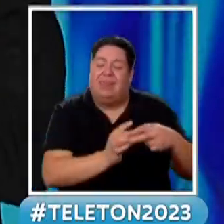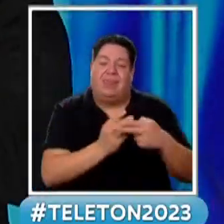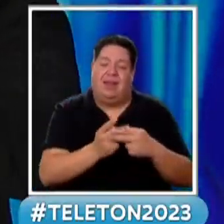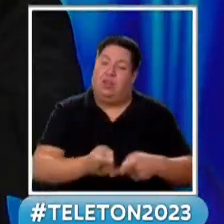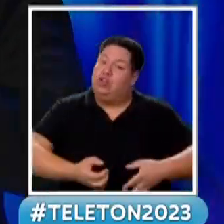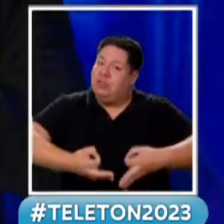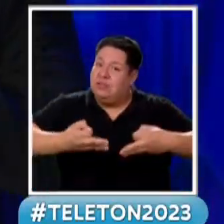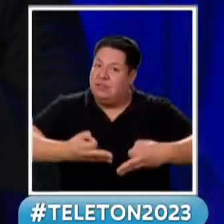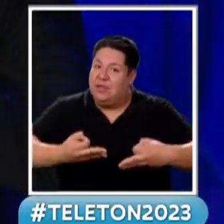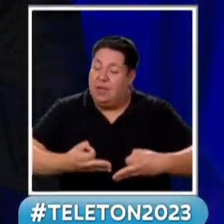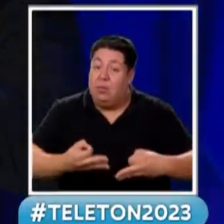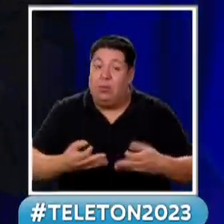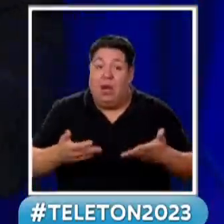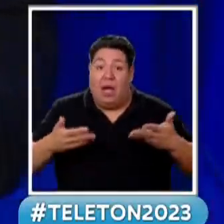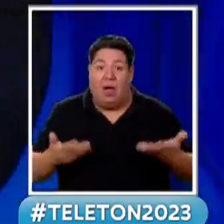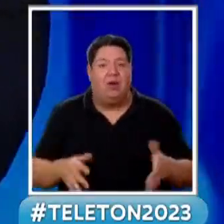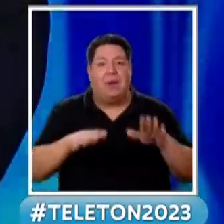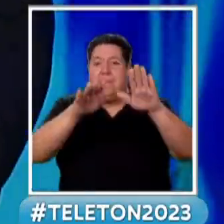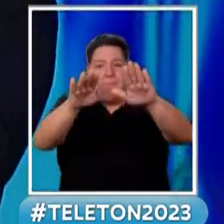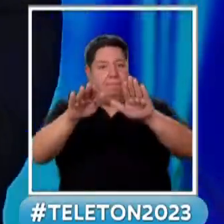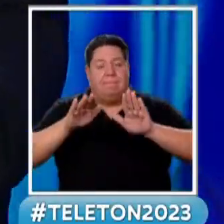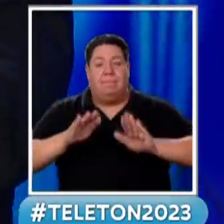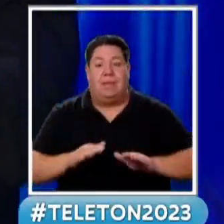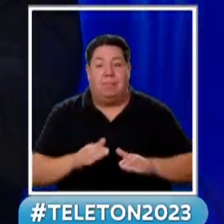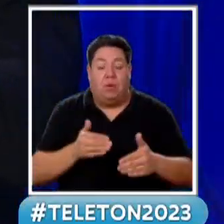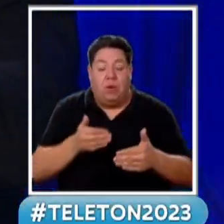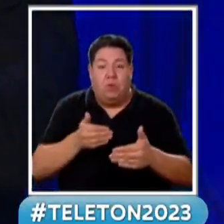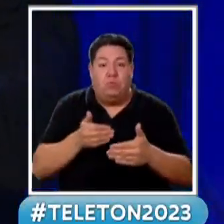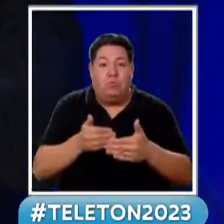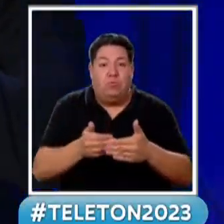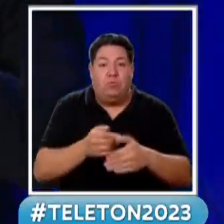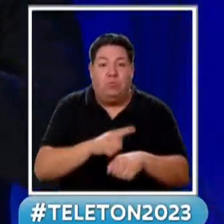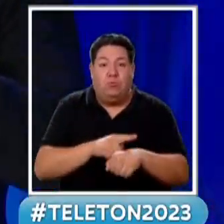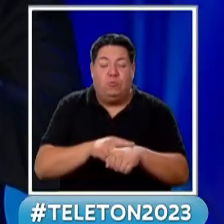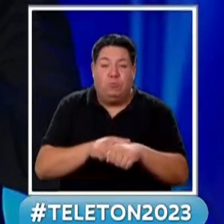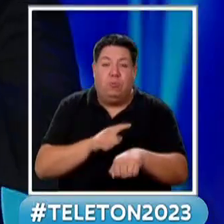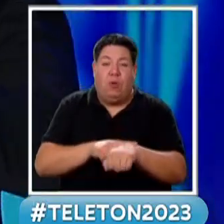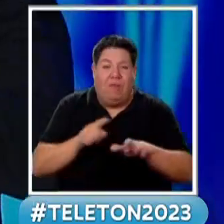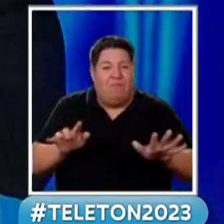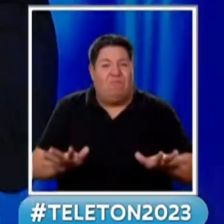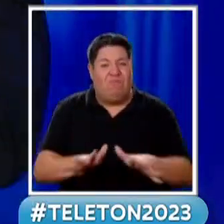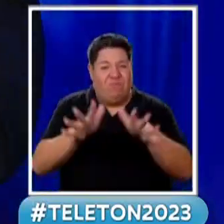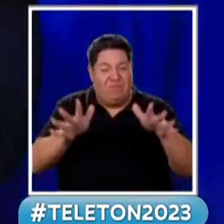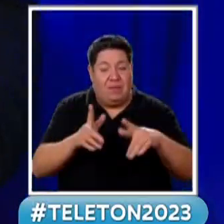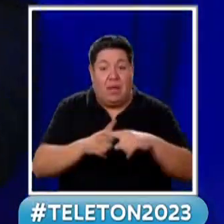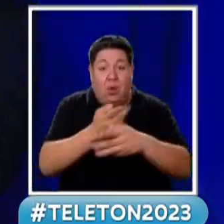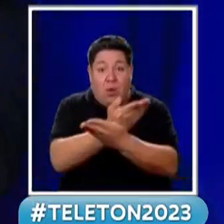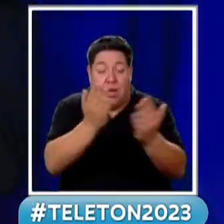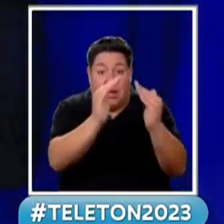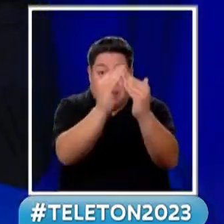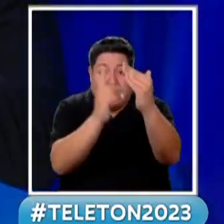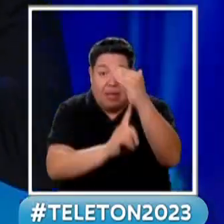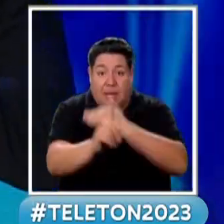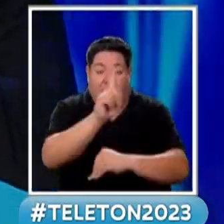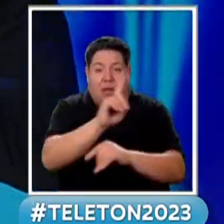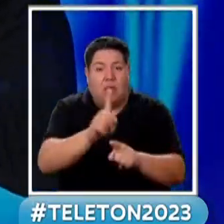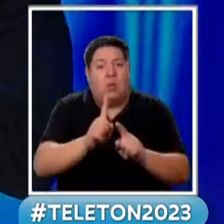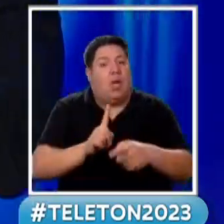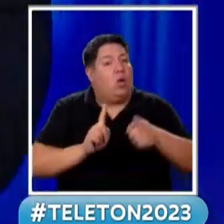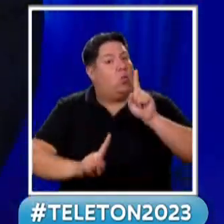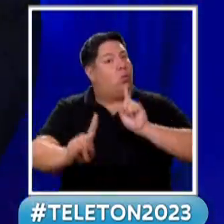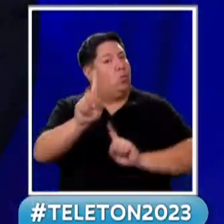Que en esta oportunidad va a pasar lo mismo que a los últimos minutos, Rafa, los últimos esfuerzos, ustedes en su casa. No hay excusas, porque